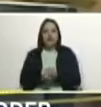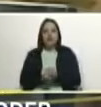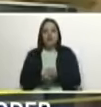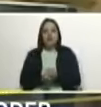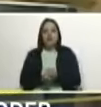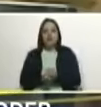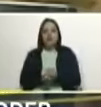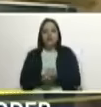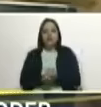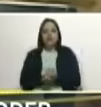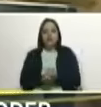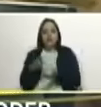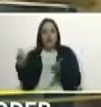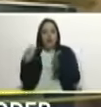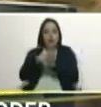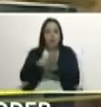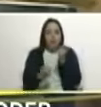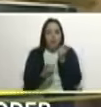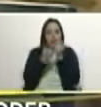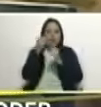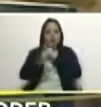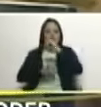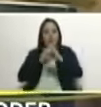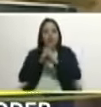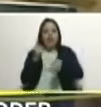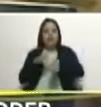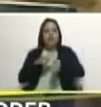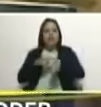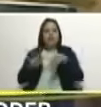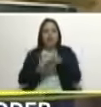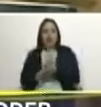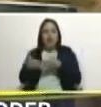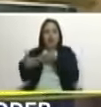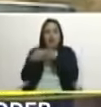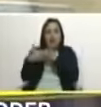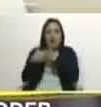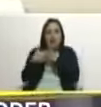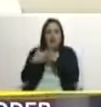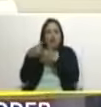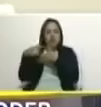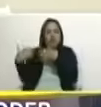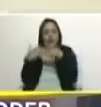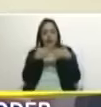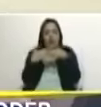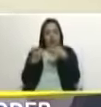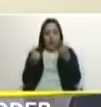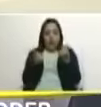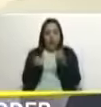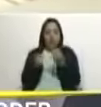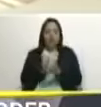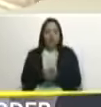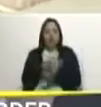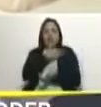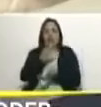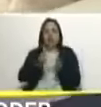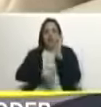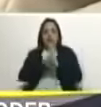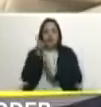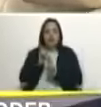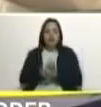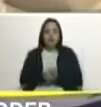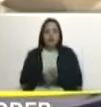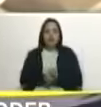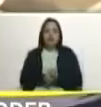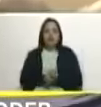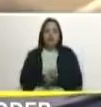inversión extranjera en tiempos de agresión y de guerra económica. Queremos desarrollar en